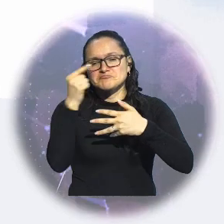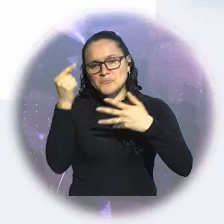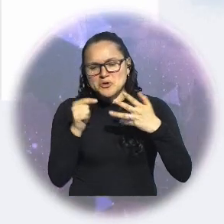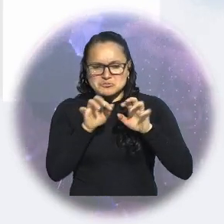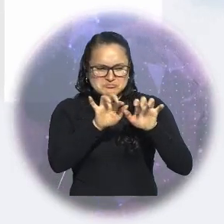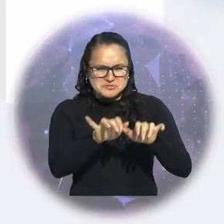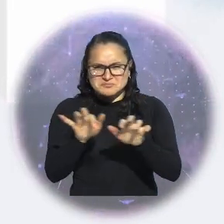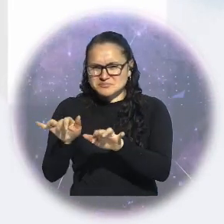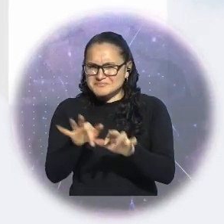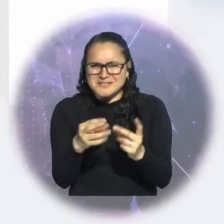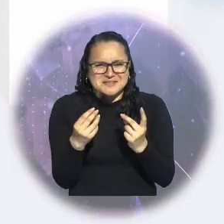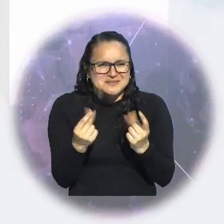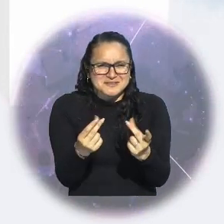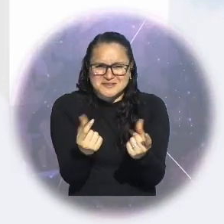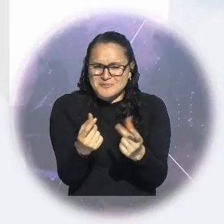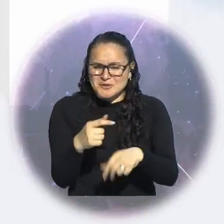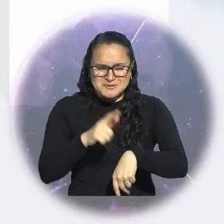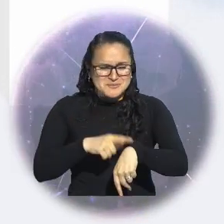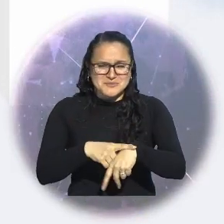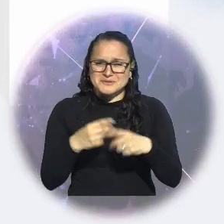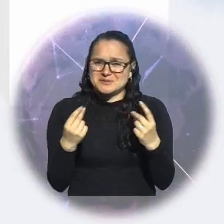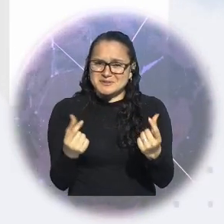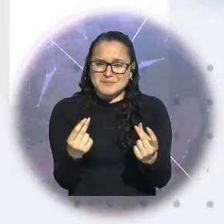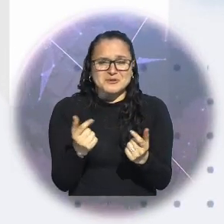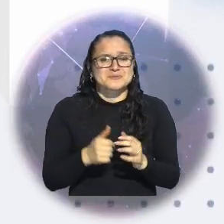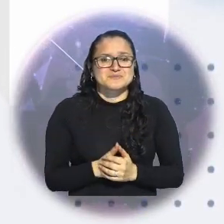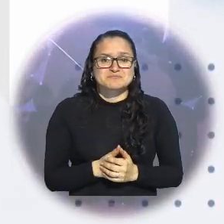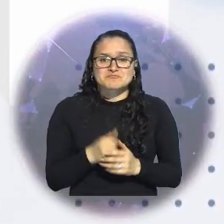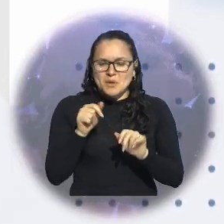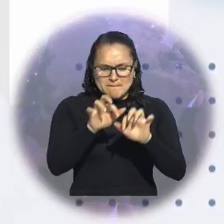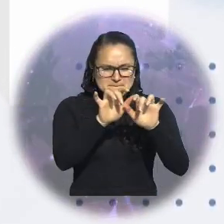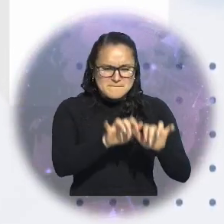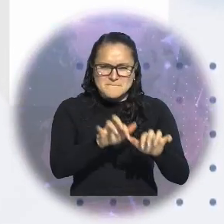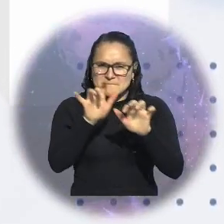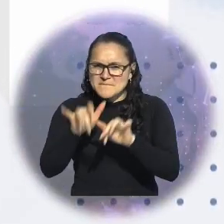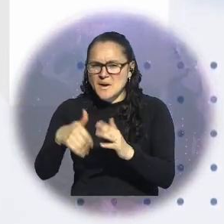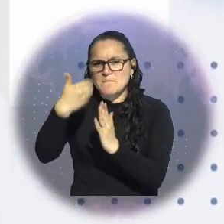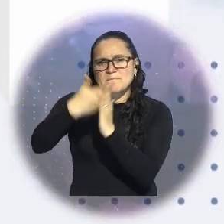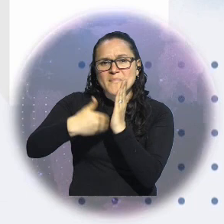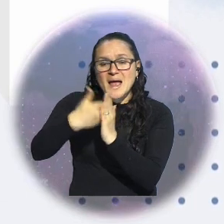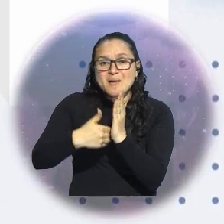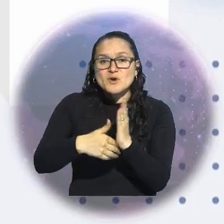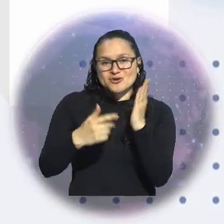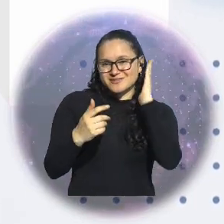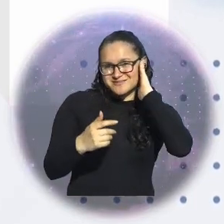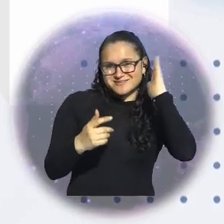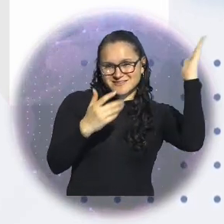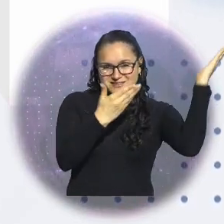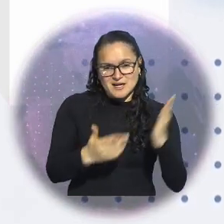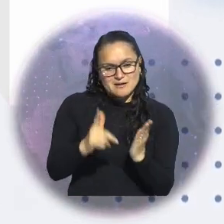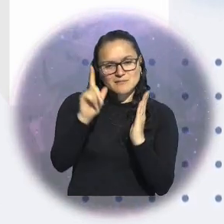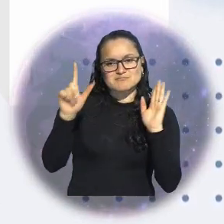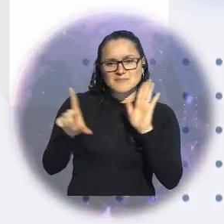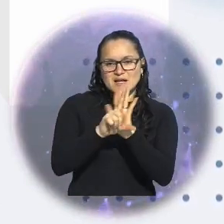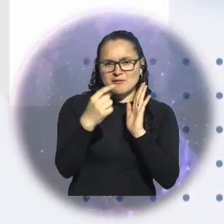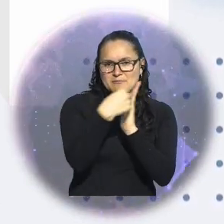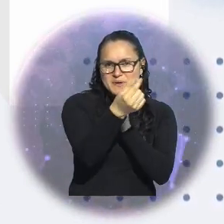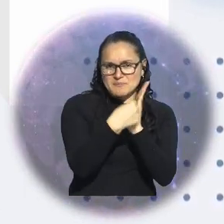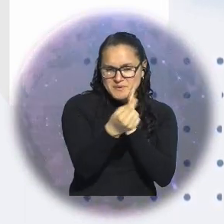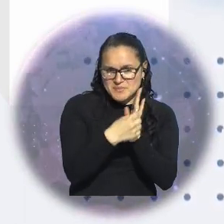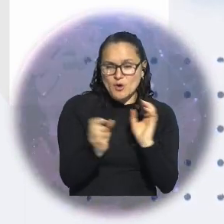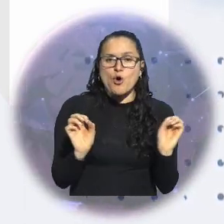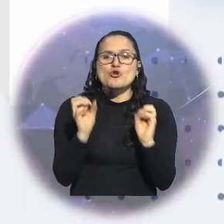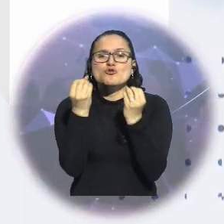más fácil y rápido aquí puedes gestionar digitalmente trámites de homologación de equipos móviles el registro de números y externos